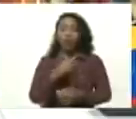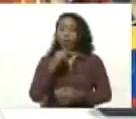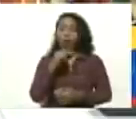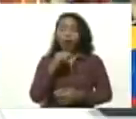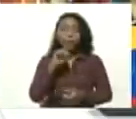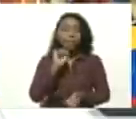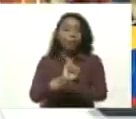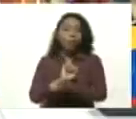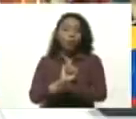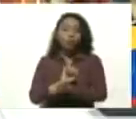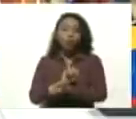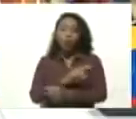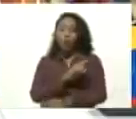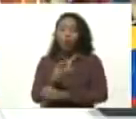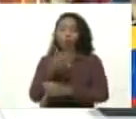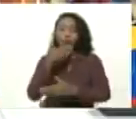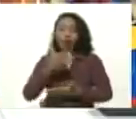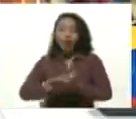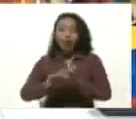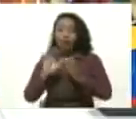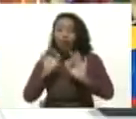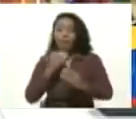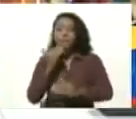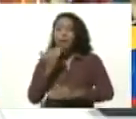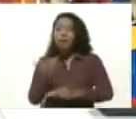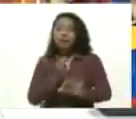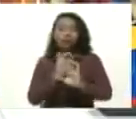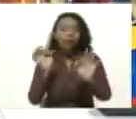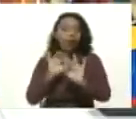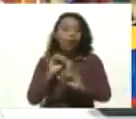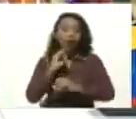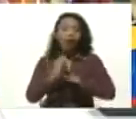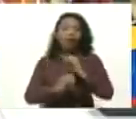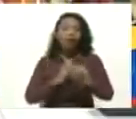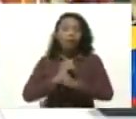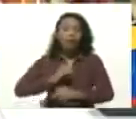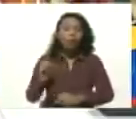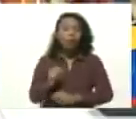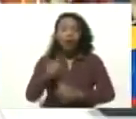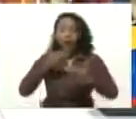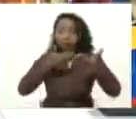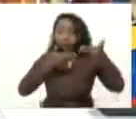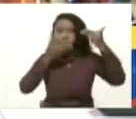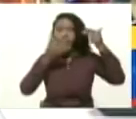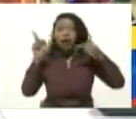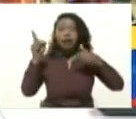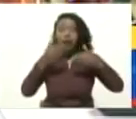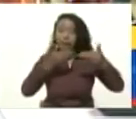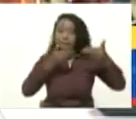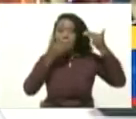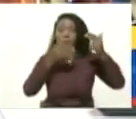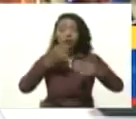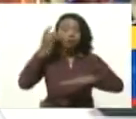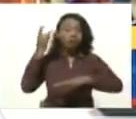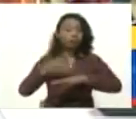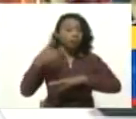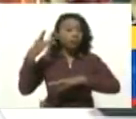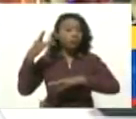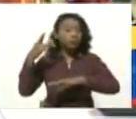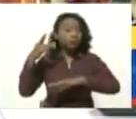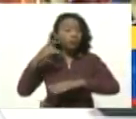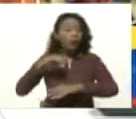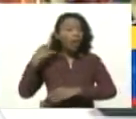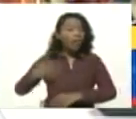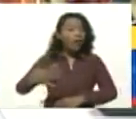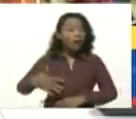captura, sin orden de la Interpol, sin nada, lo secuestraron. Es un secuestro muy grave para el